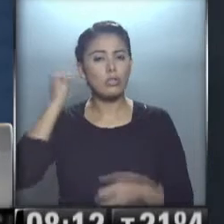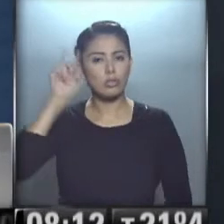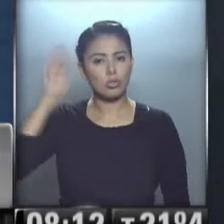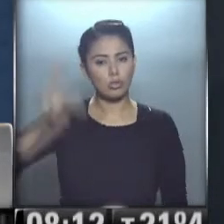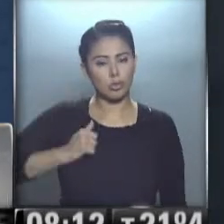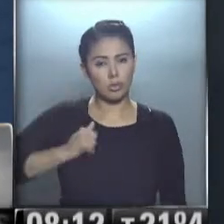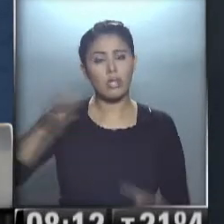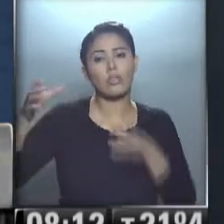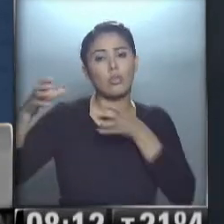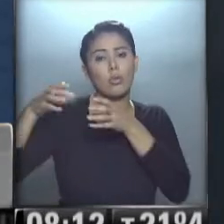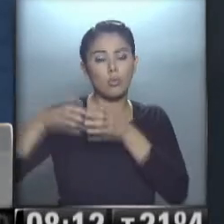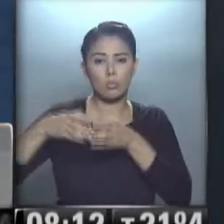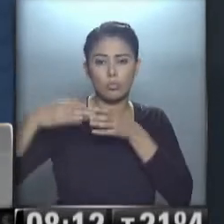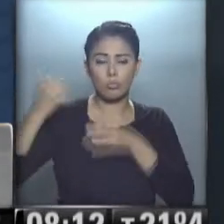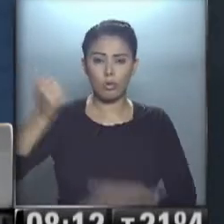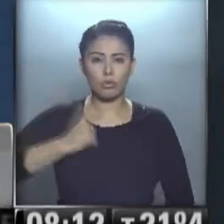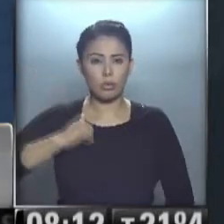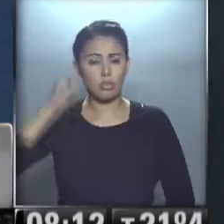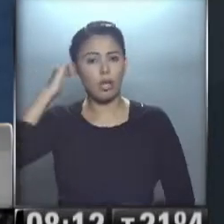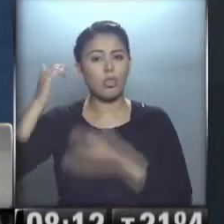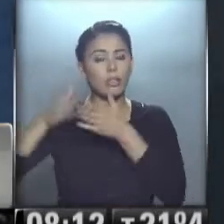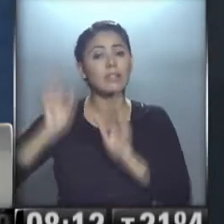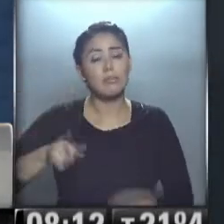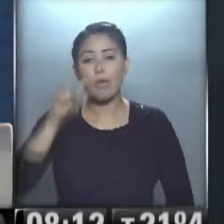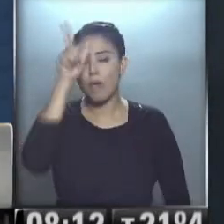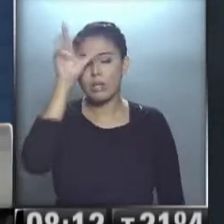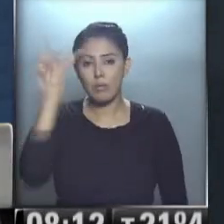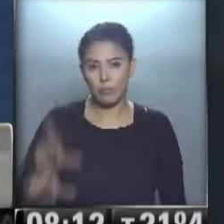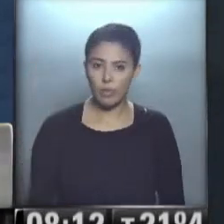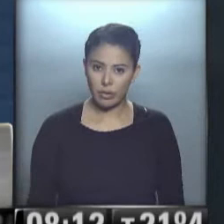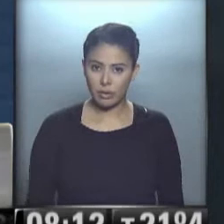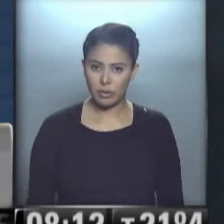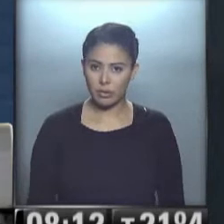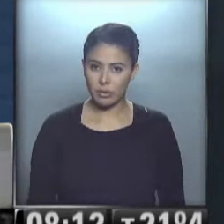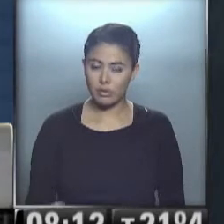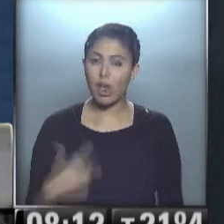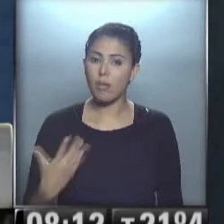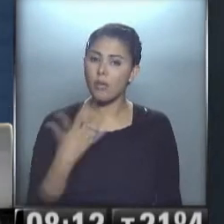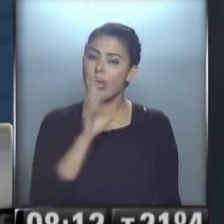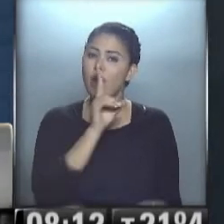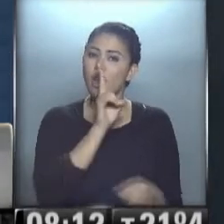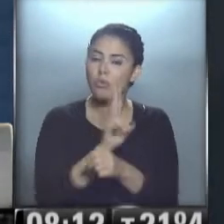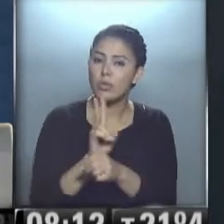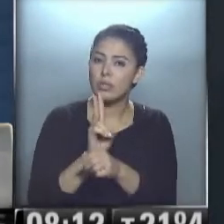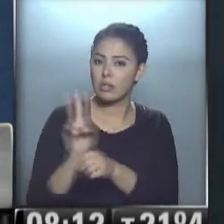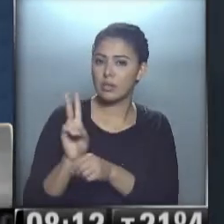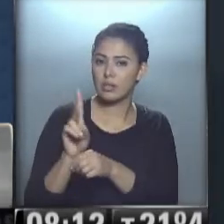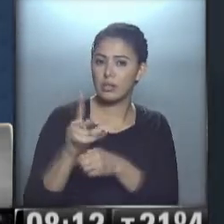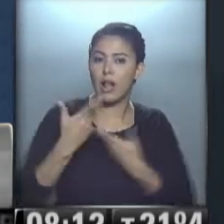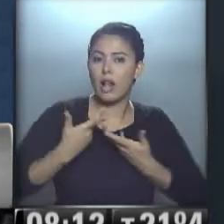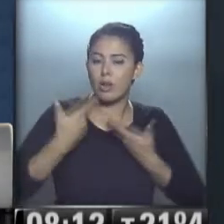con Prefectura Naval Argentina y también con la Policía Federal, a los efectos de salvaguardar el orden público